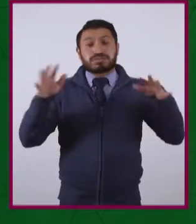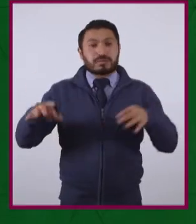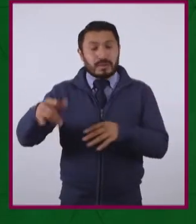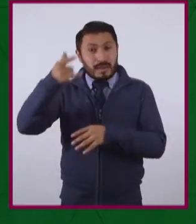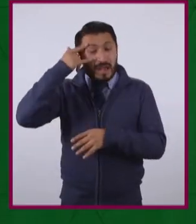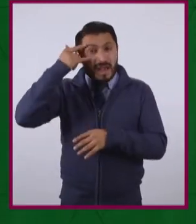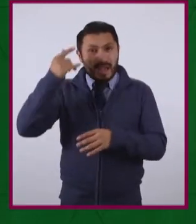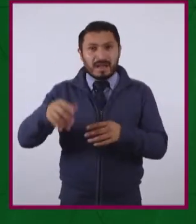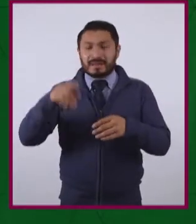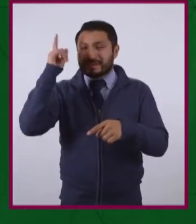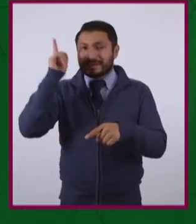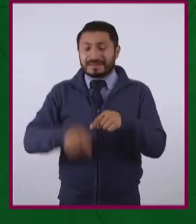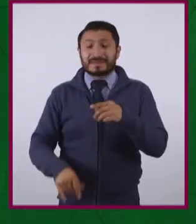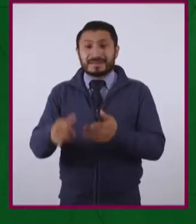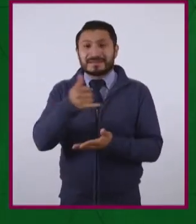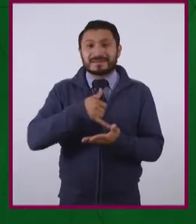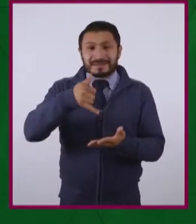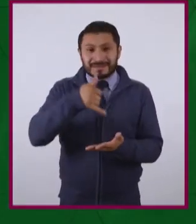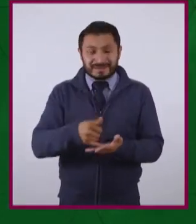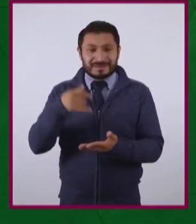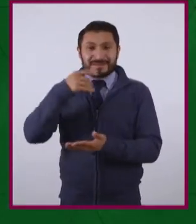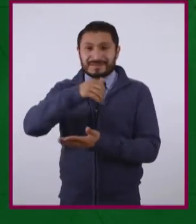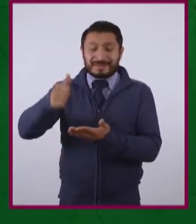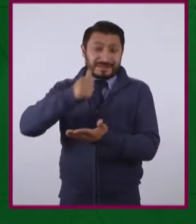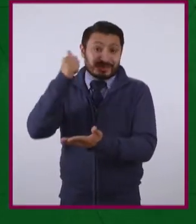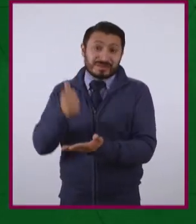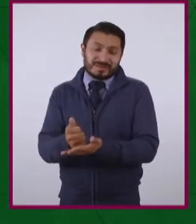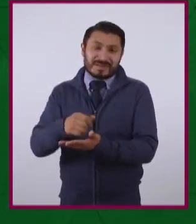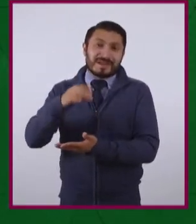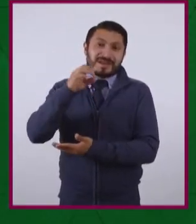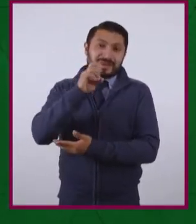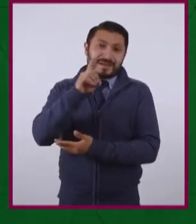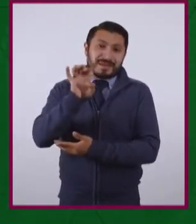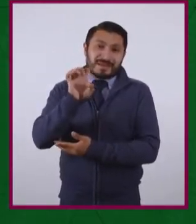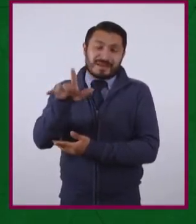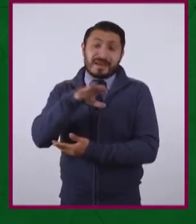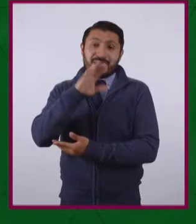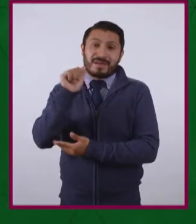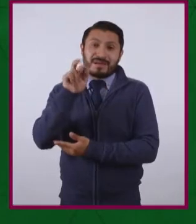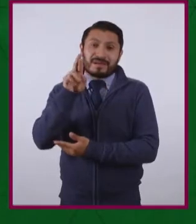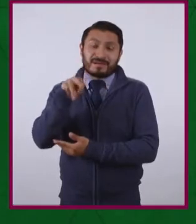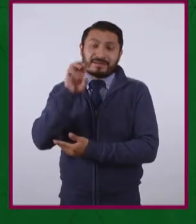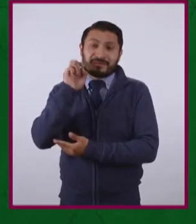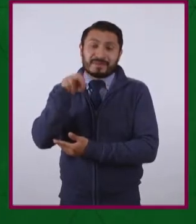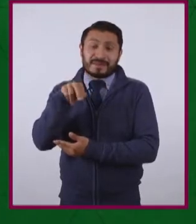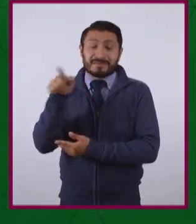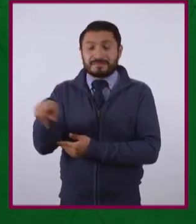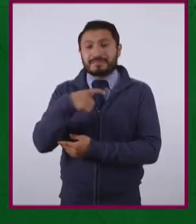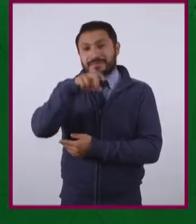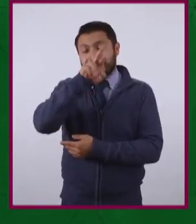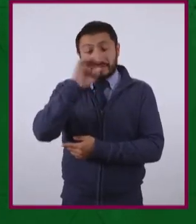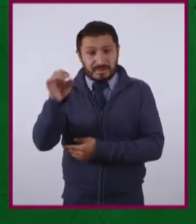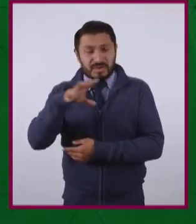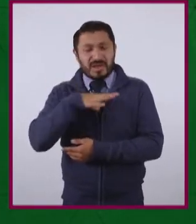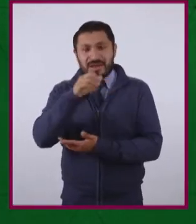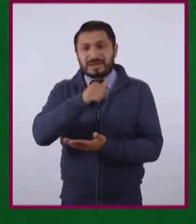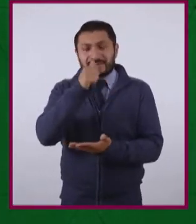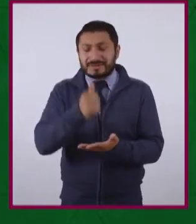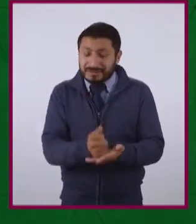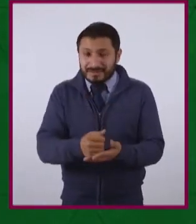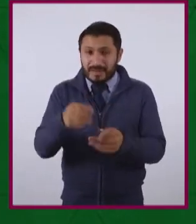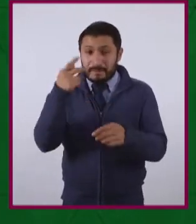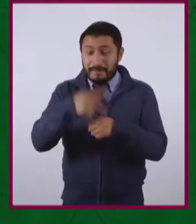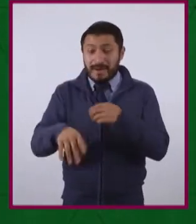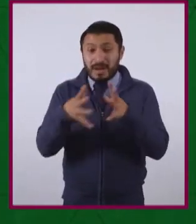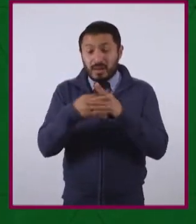Campeche perdería las islas que le dan nombre a Ciudad del Carmen. En Quintana Roo, la urbe con mayor riesgo de desaparecer